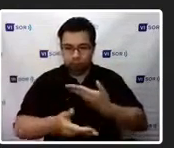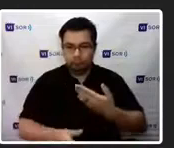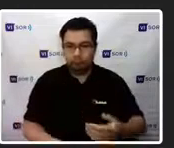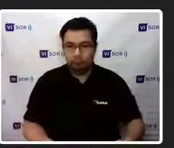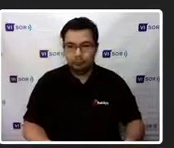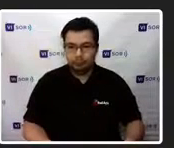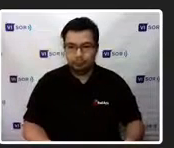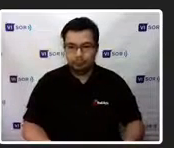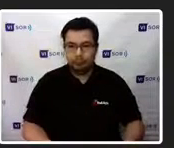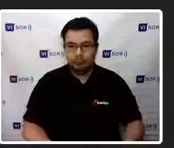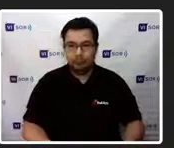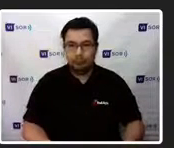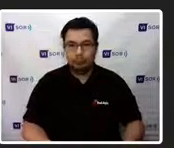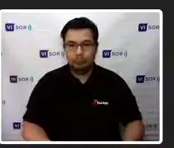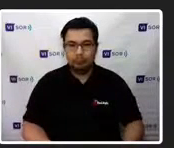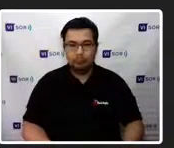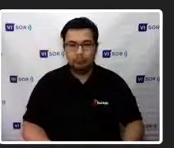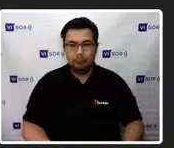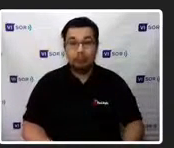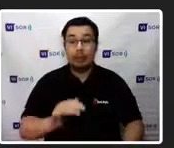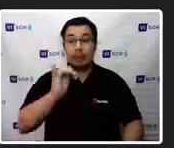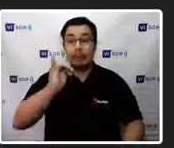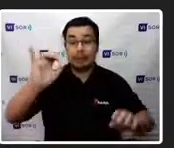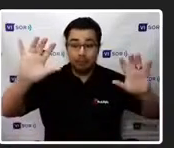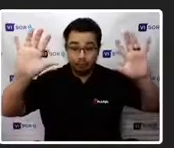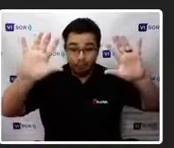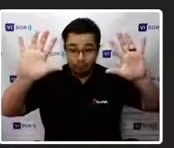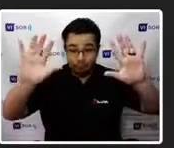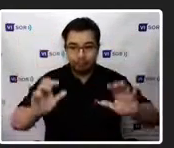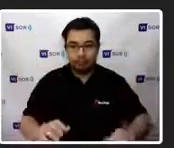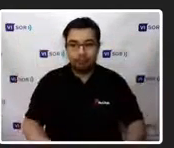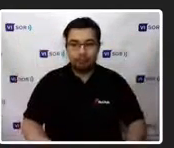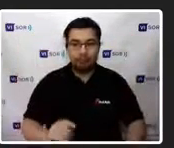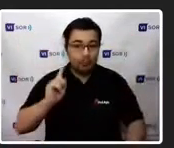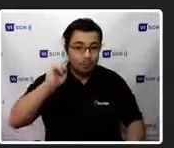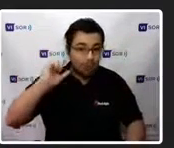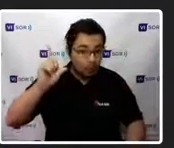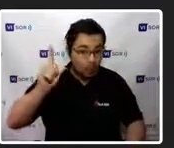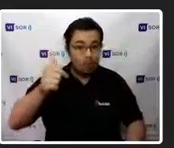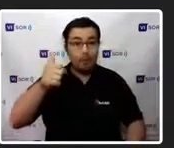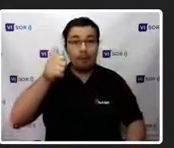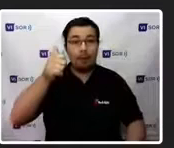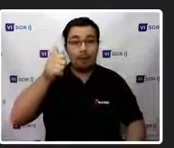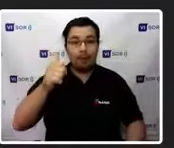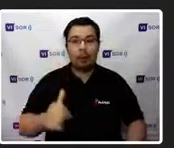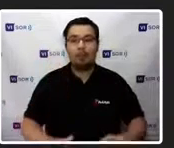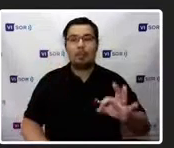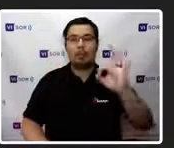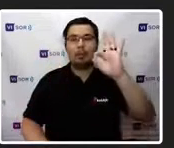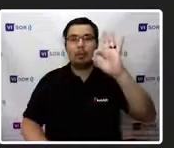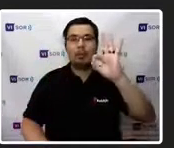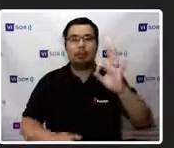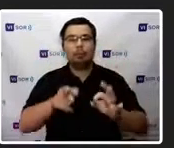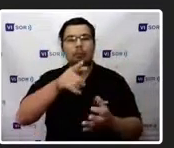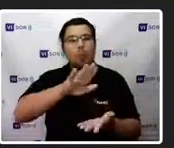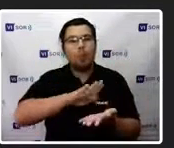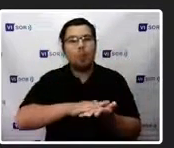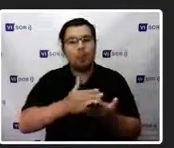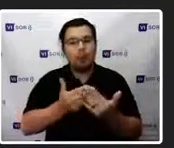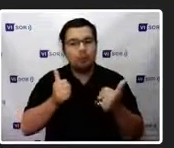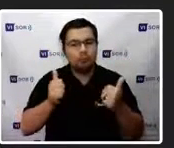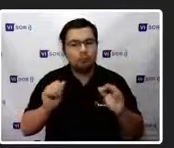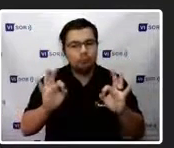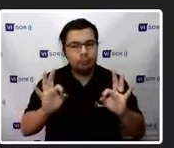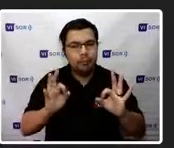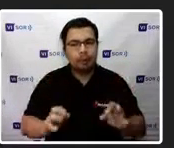Hola, hola, ¿qué tal? ¿Se me escucha bien? Perfecto. ¿Cómo estás, Juan Sebastián? Muy bien,